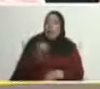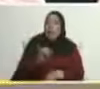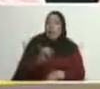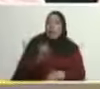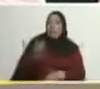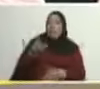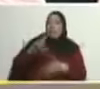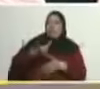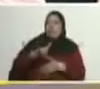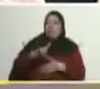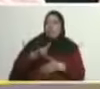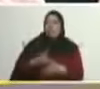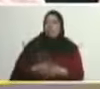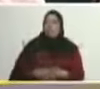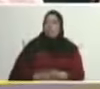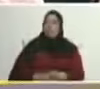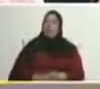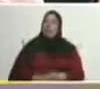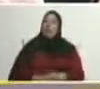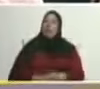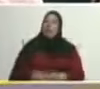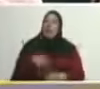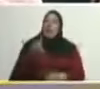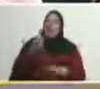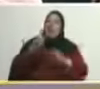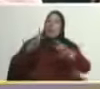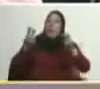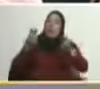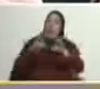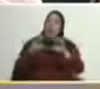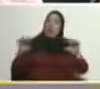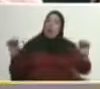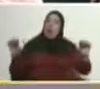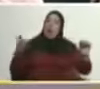Hay una oración